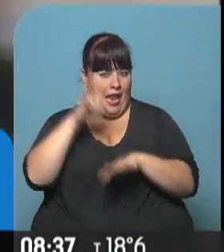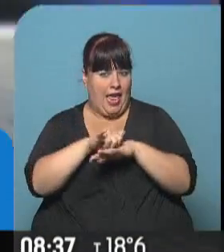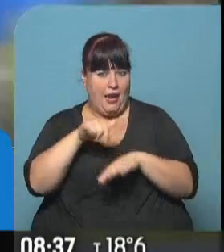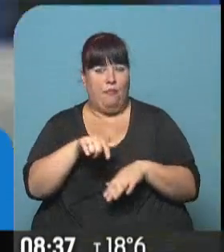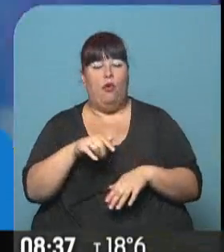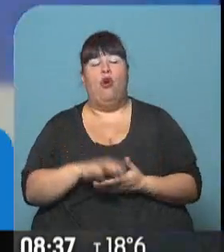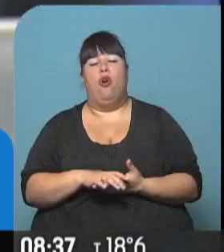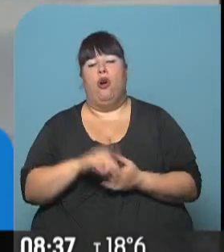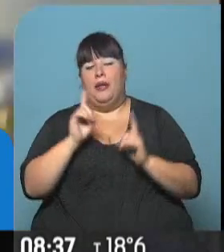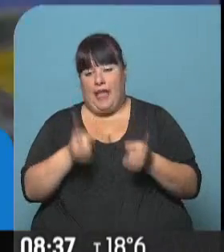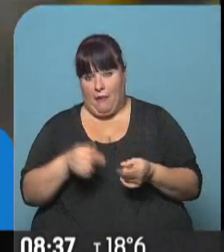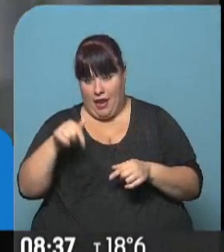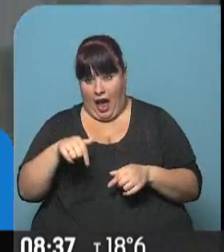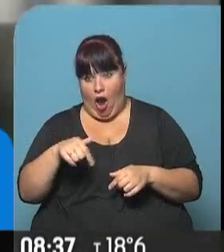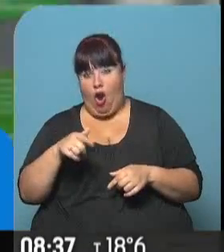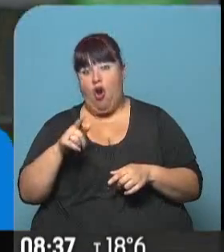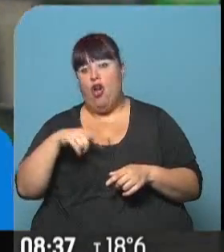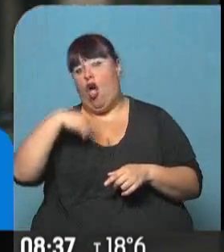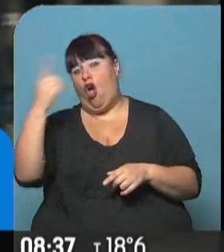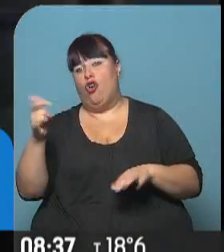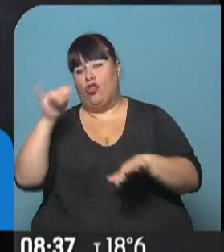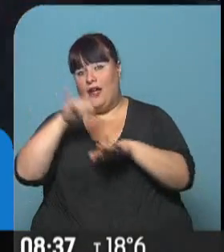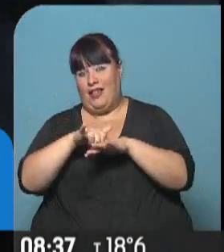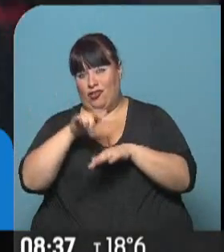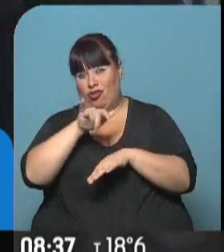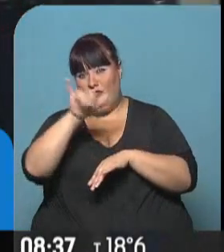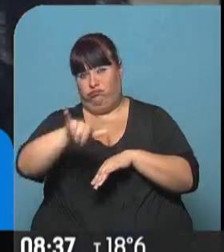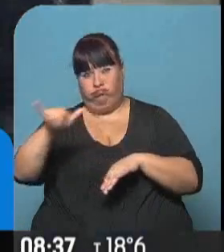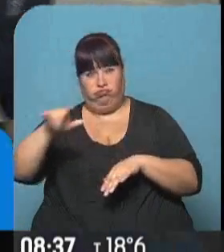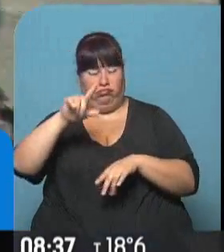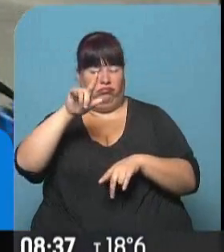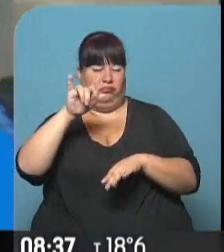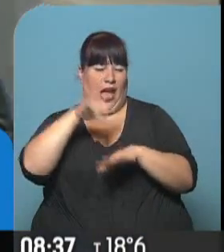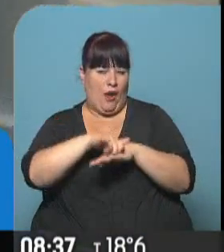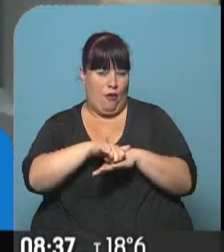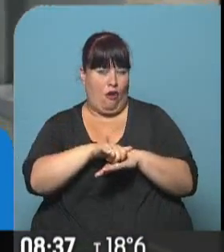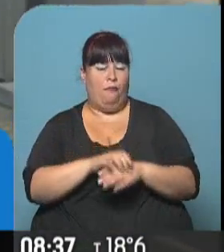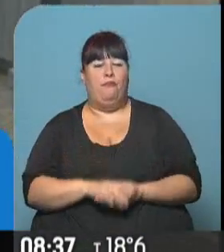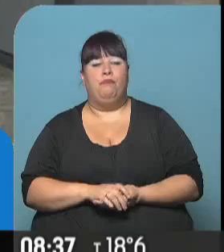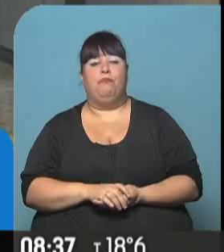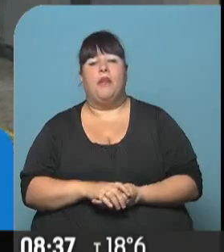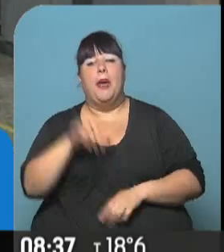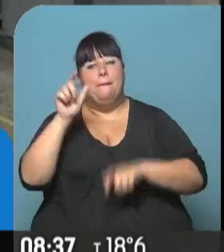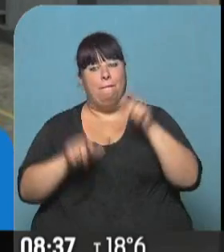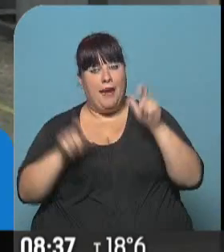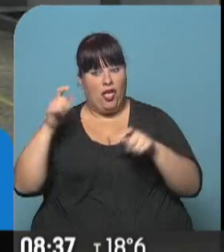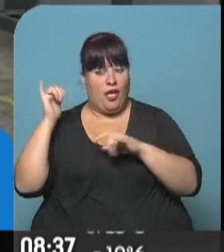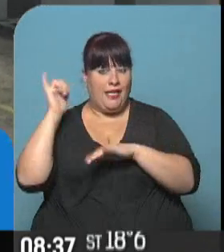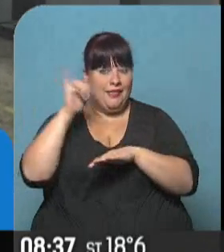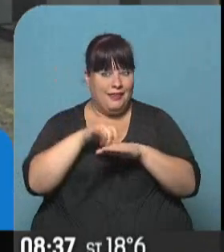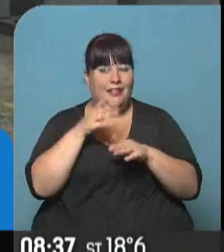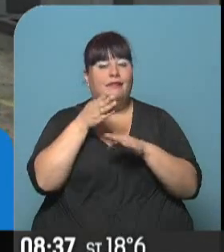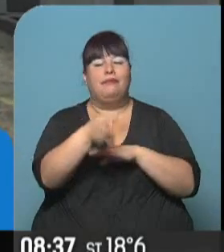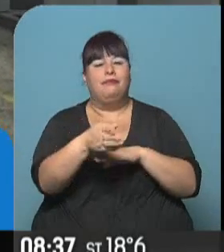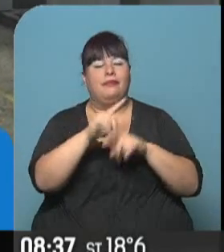jorge newbery lo mismo está ocurriendo por supuesto en las otras estaciones de aeronavegación las personas que llegaban a los mostradores